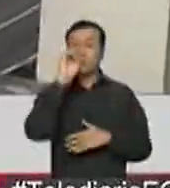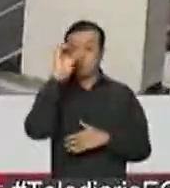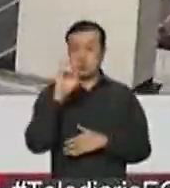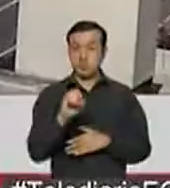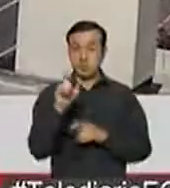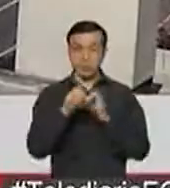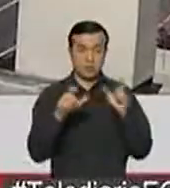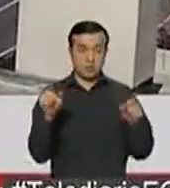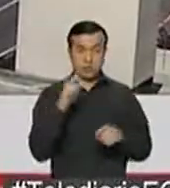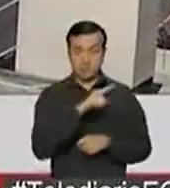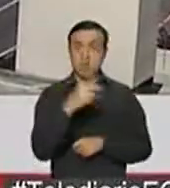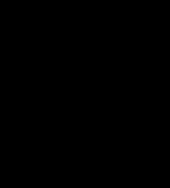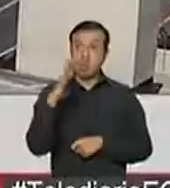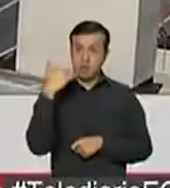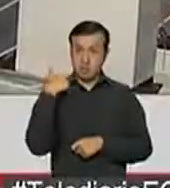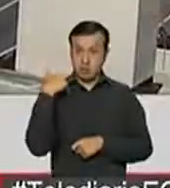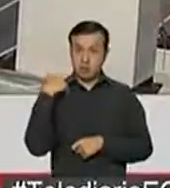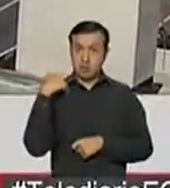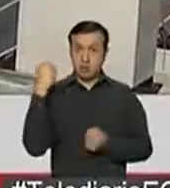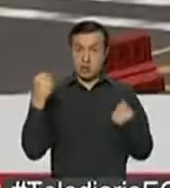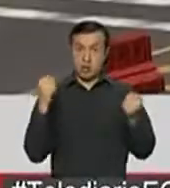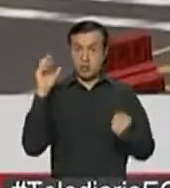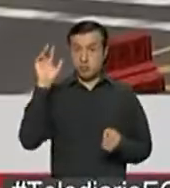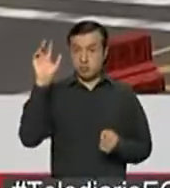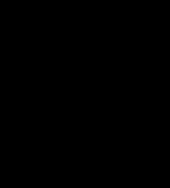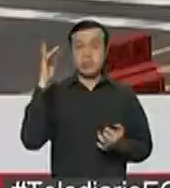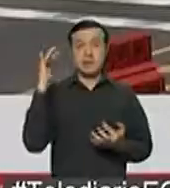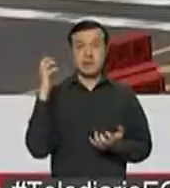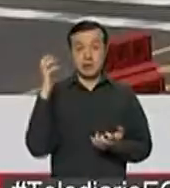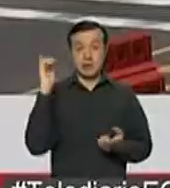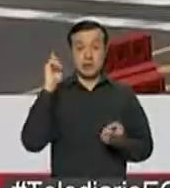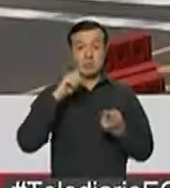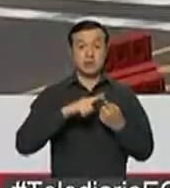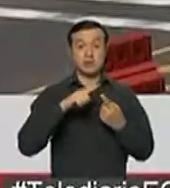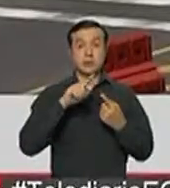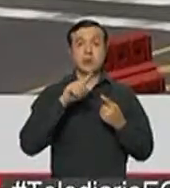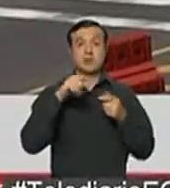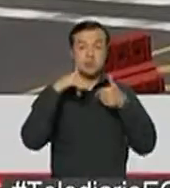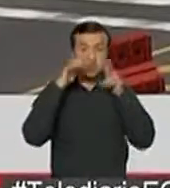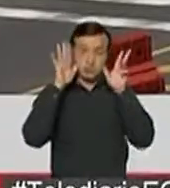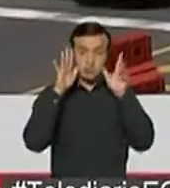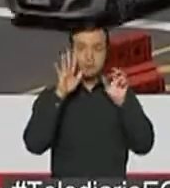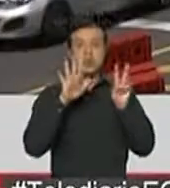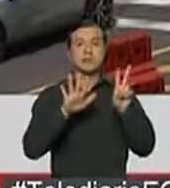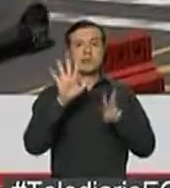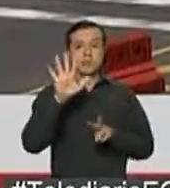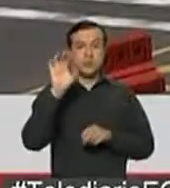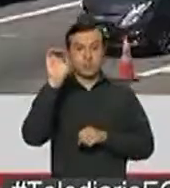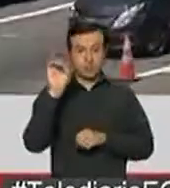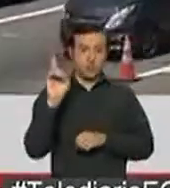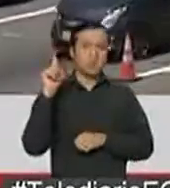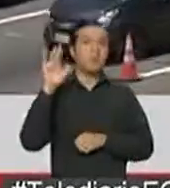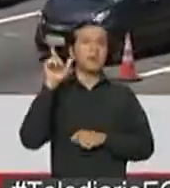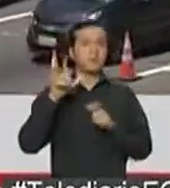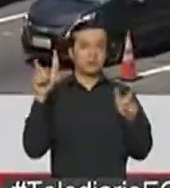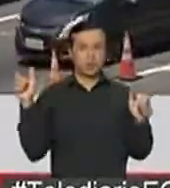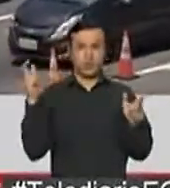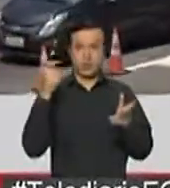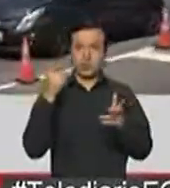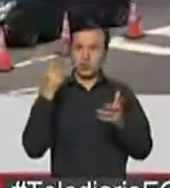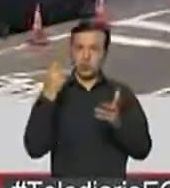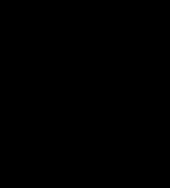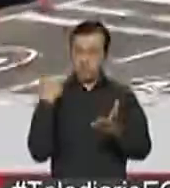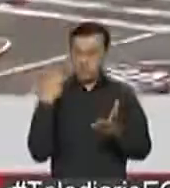usuarios de la autopista ya cuenta con el dispositivo automático y se aspira a llegar al 75% al finalizar el 2020. Se recordó también que